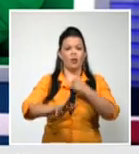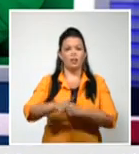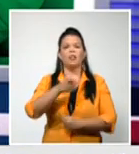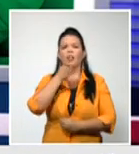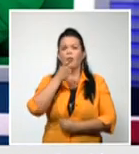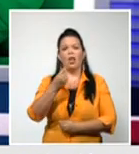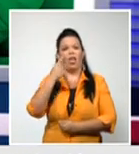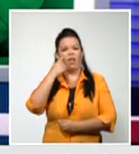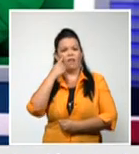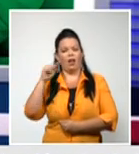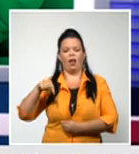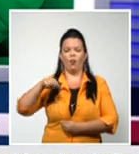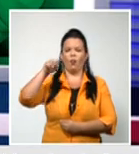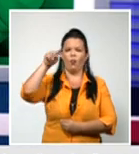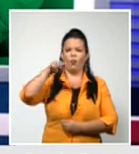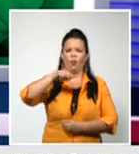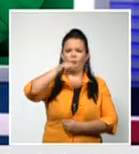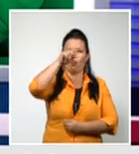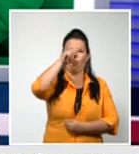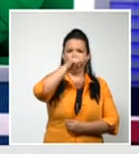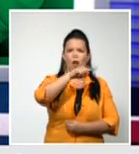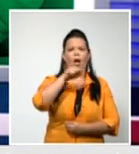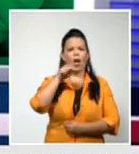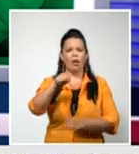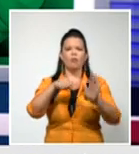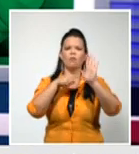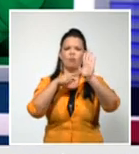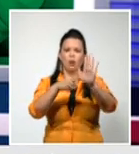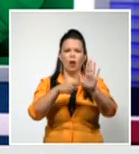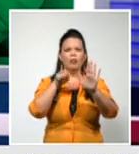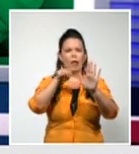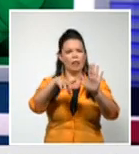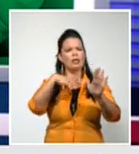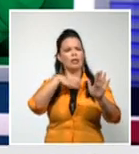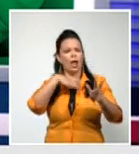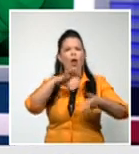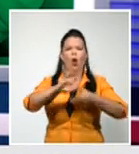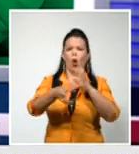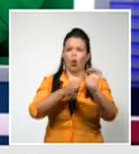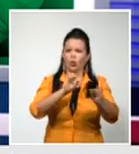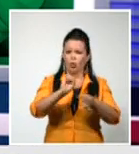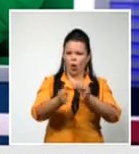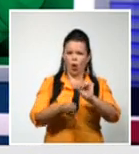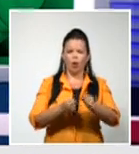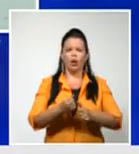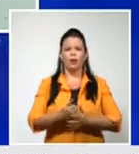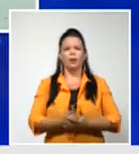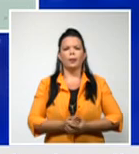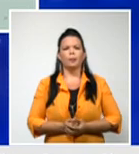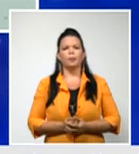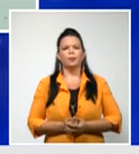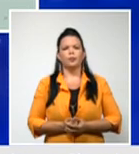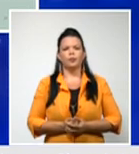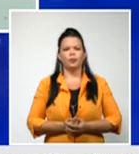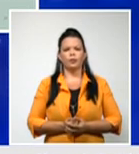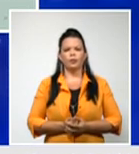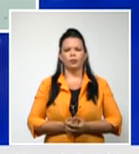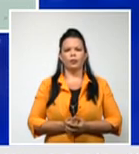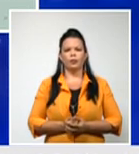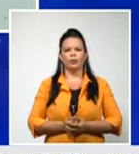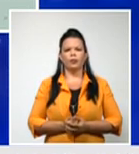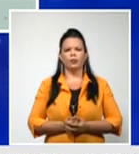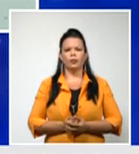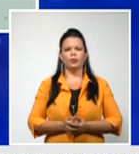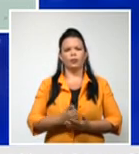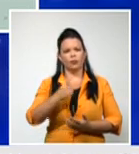curva, es una provincia que ha tenido control, ha tenido un incremento en los últimos días, ahí lo ven